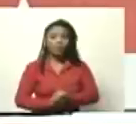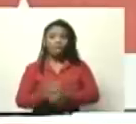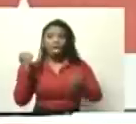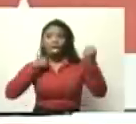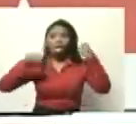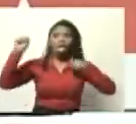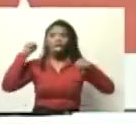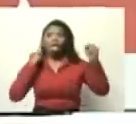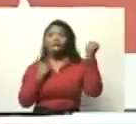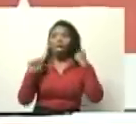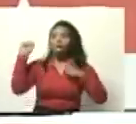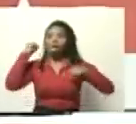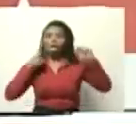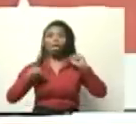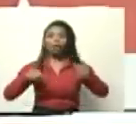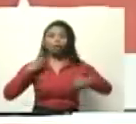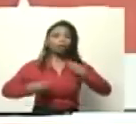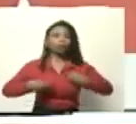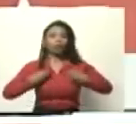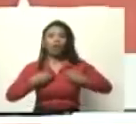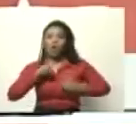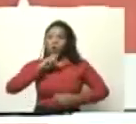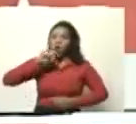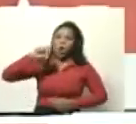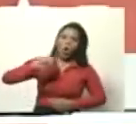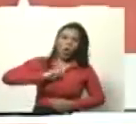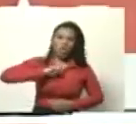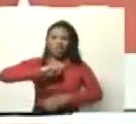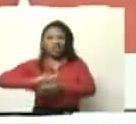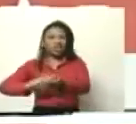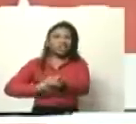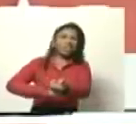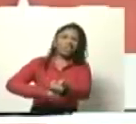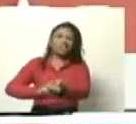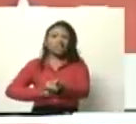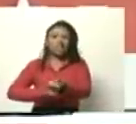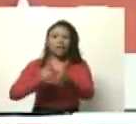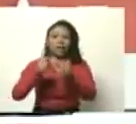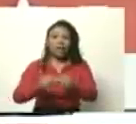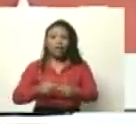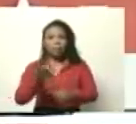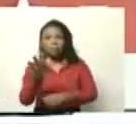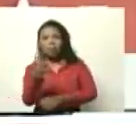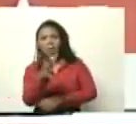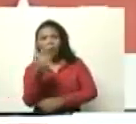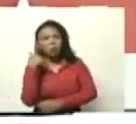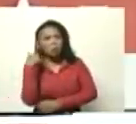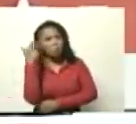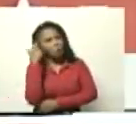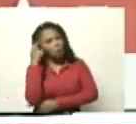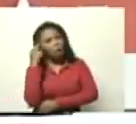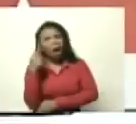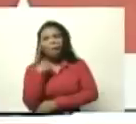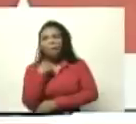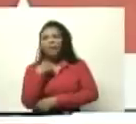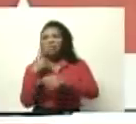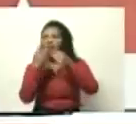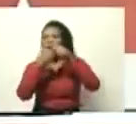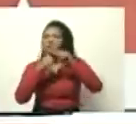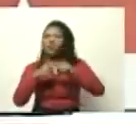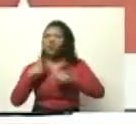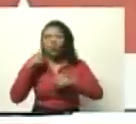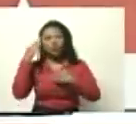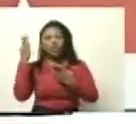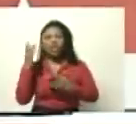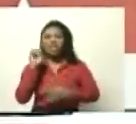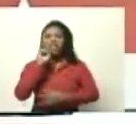desesperados. Mucho odio y mucha rabia. Le quedan, creo, si no mal no recuerdo, a mí no me gusta llevar este tipo de cuentas, ¿no? Pero le